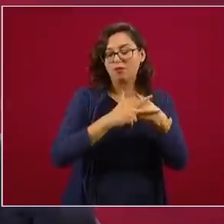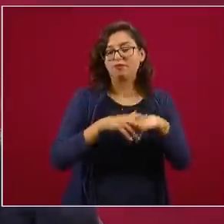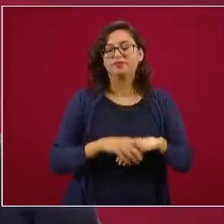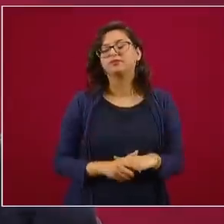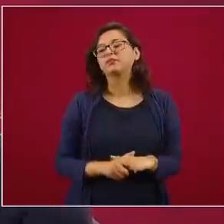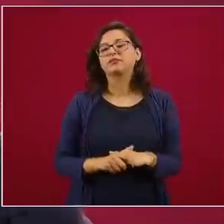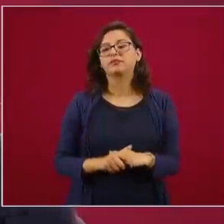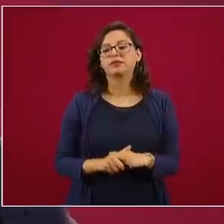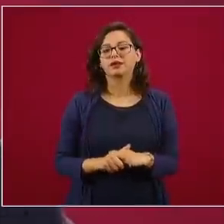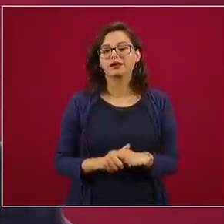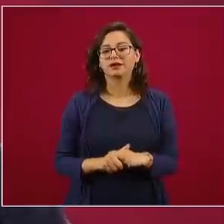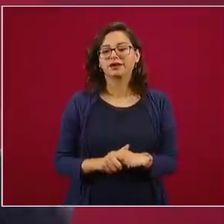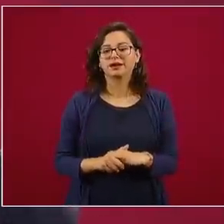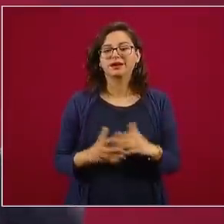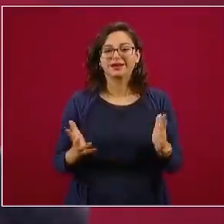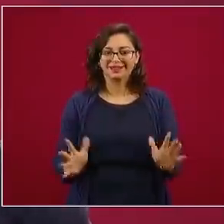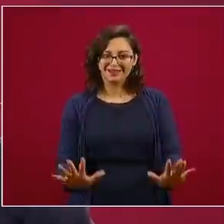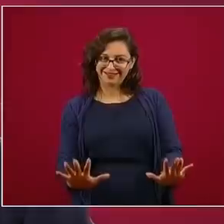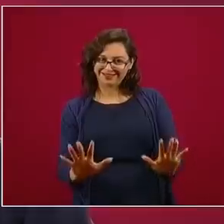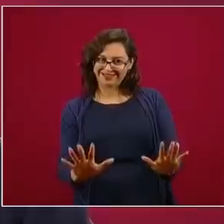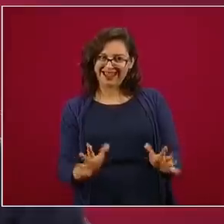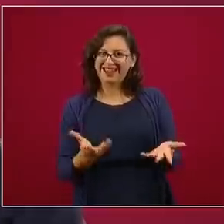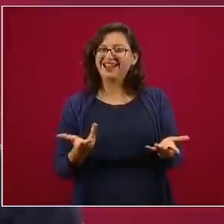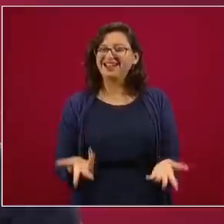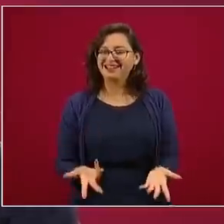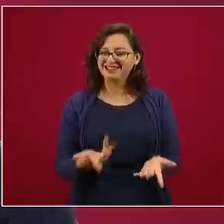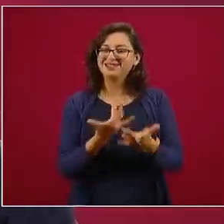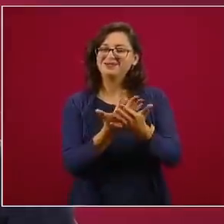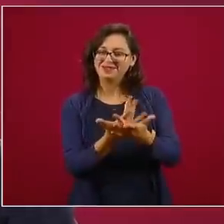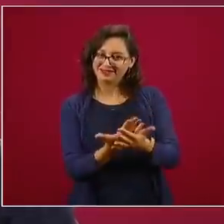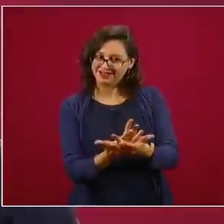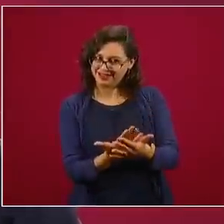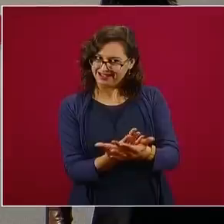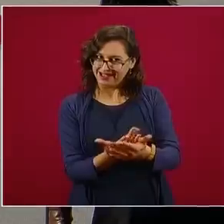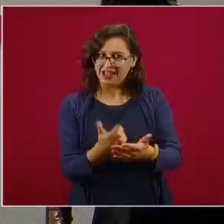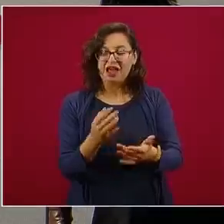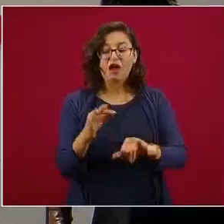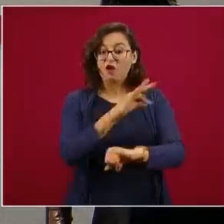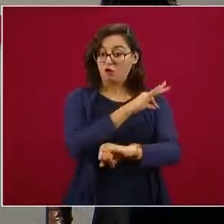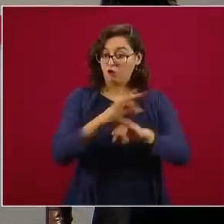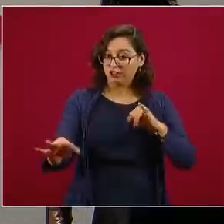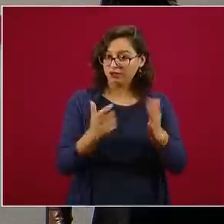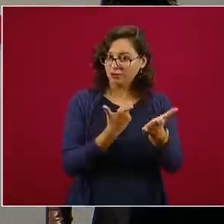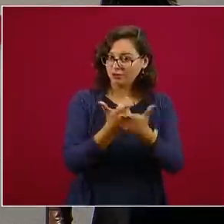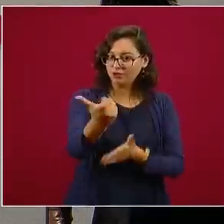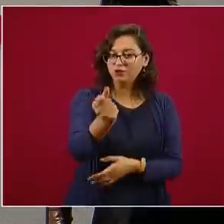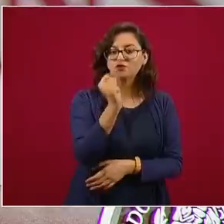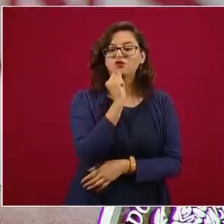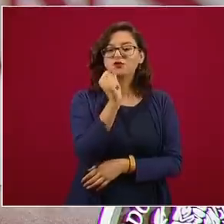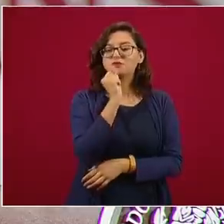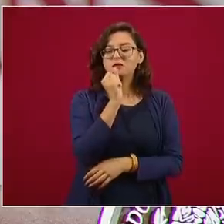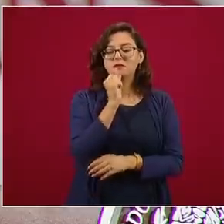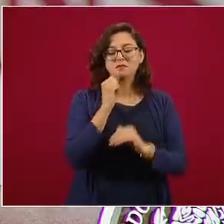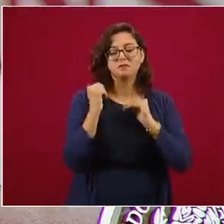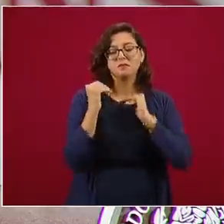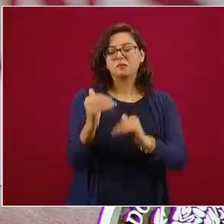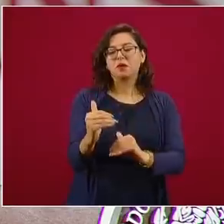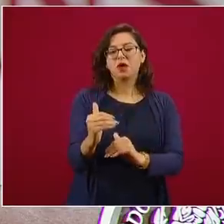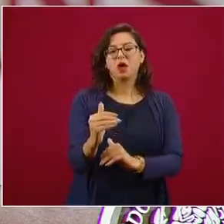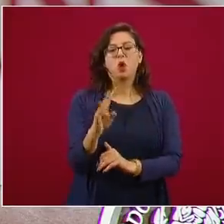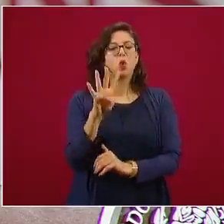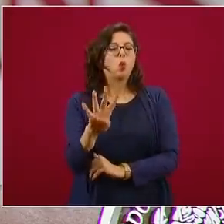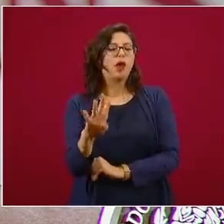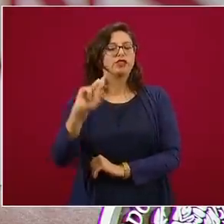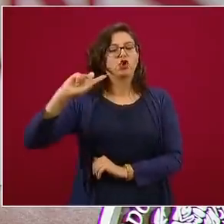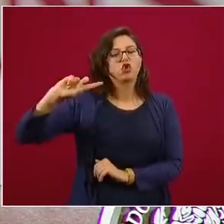rango? No tenemos el precio final. No tenemos el precio final porque lo estamos trabajando, pero no debe exceder, va a estar alrededor de